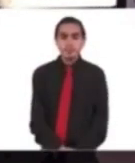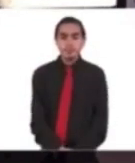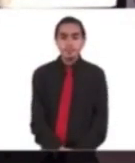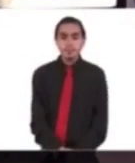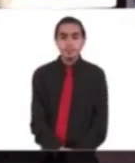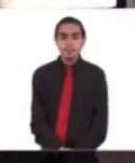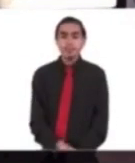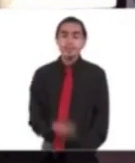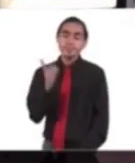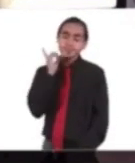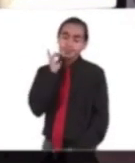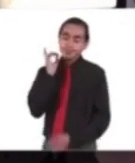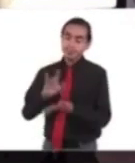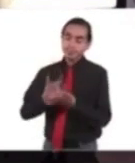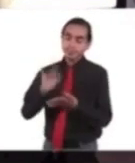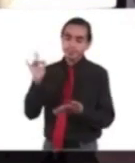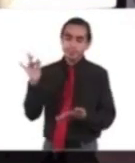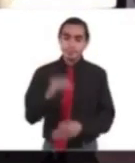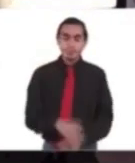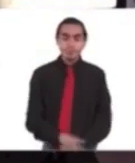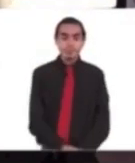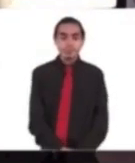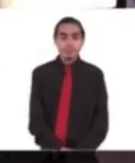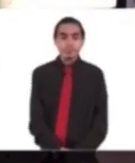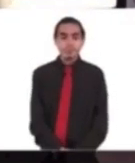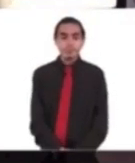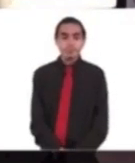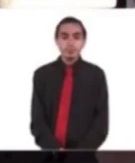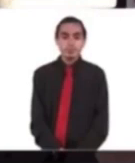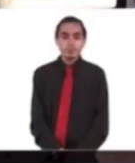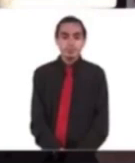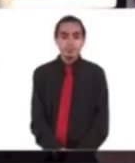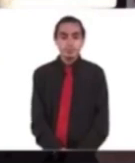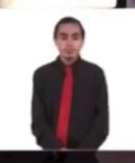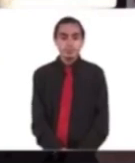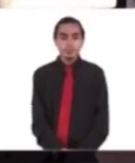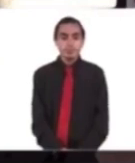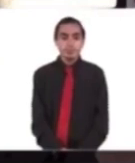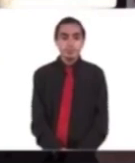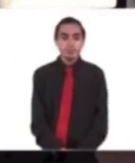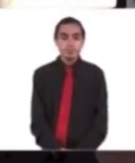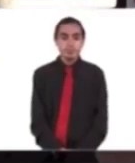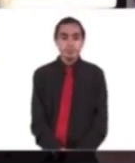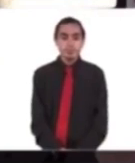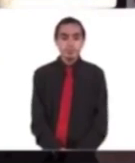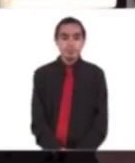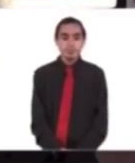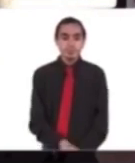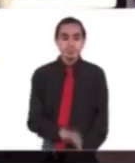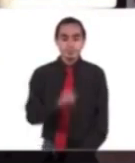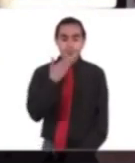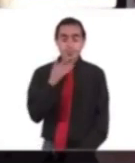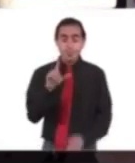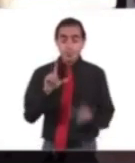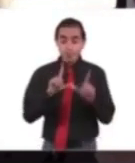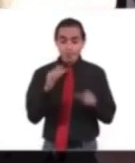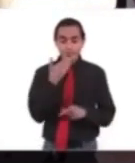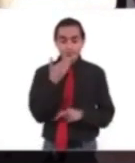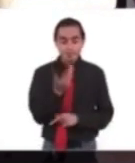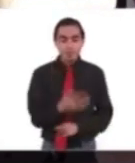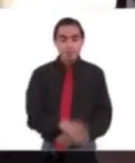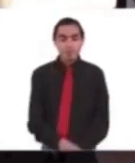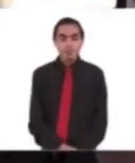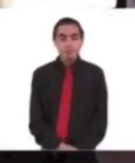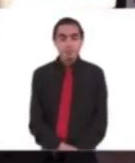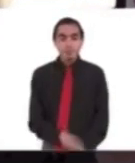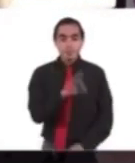Gracias, diputado. Ahora sí le puso a hacer números al ingeniero. ¿Estás listo, ingeniero? Sí, por favor. Vas. Con todo gusto. Vamos,